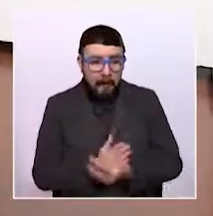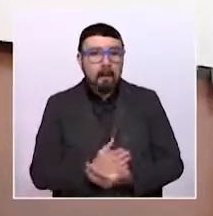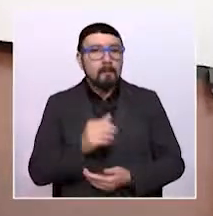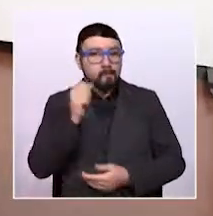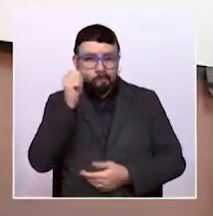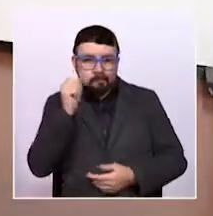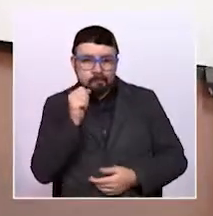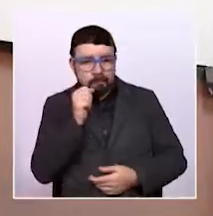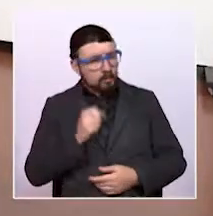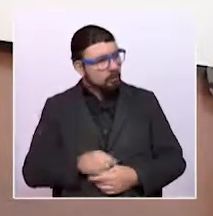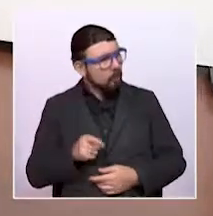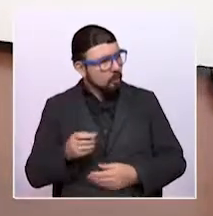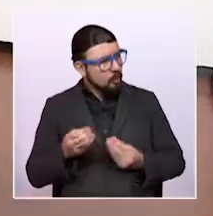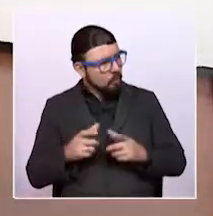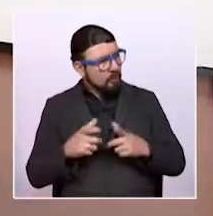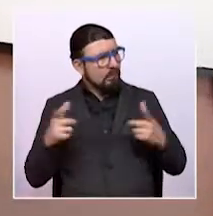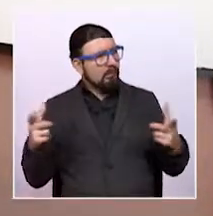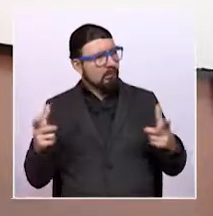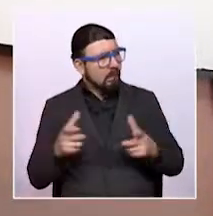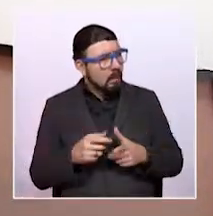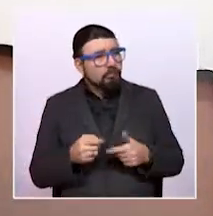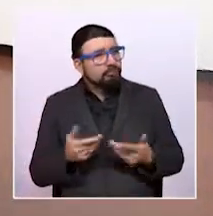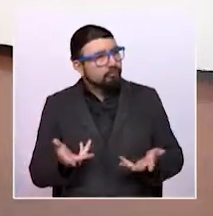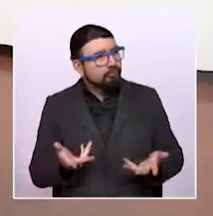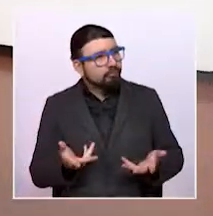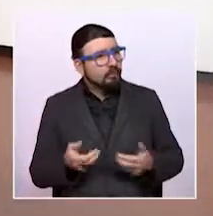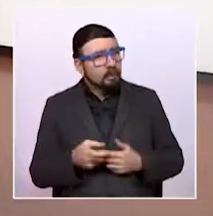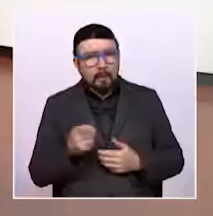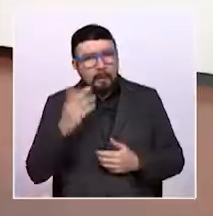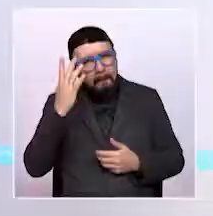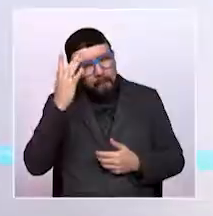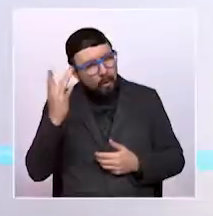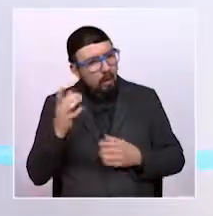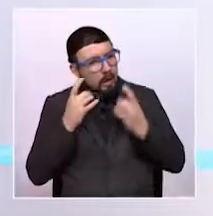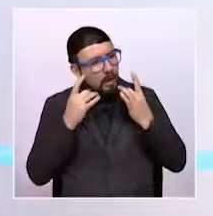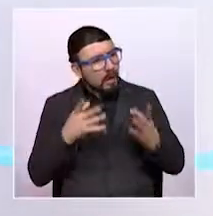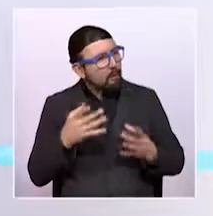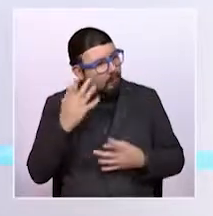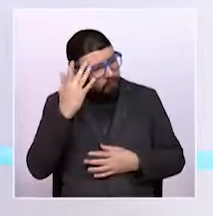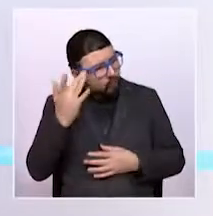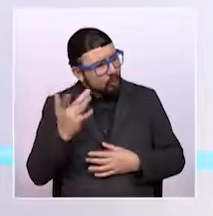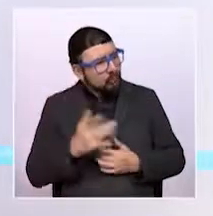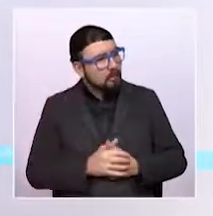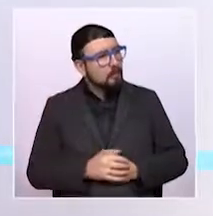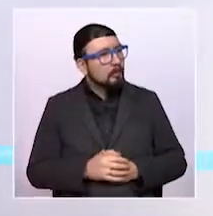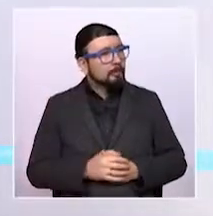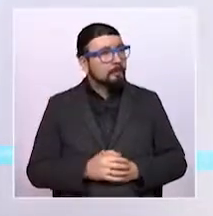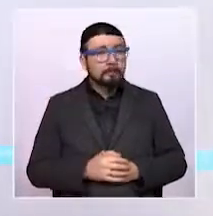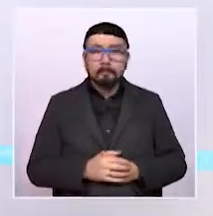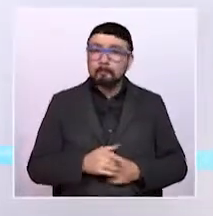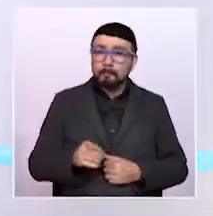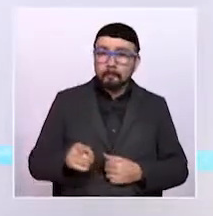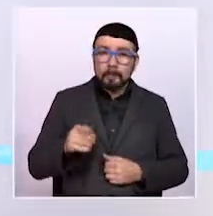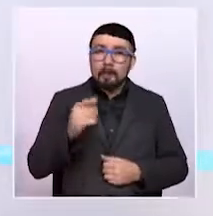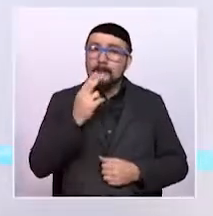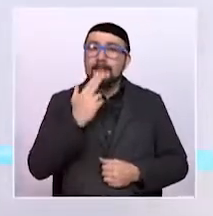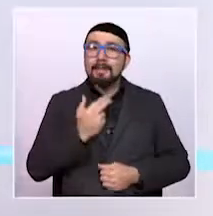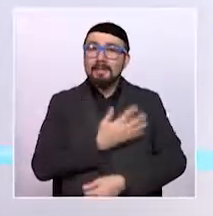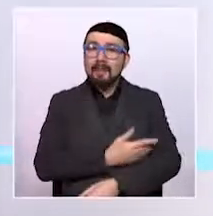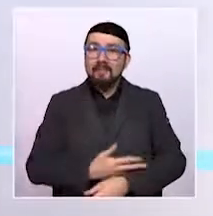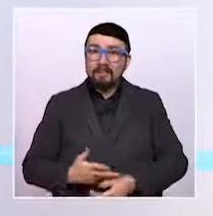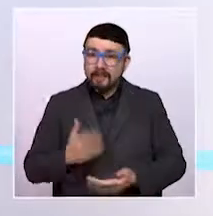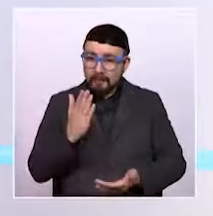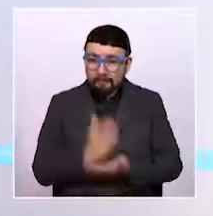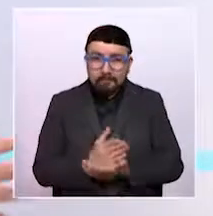qué tan frecuente es esto y por qué es tan grave bueno la diabetes estacional para que la gente lo